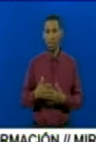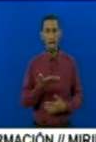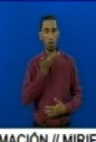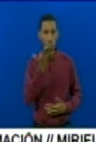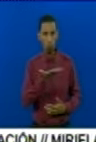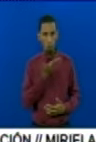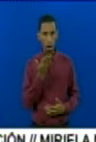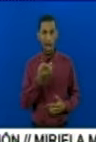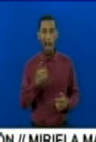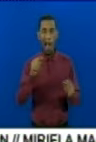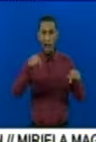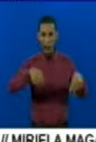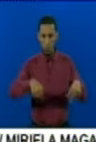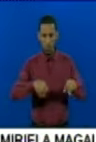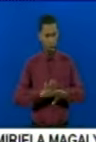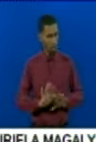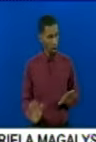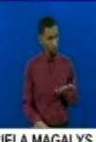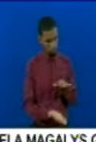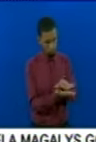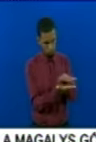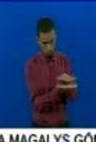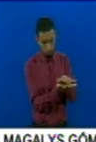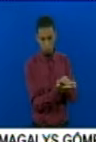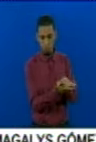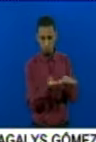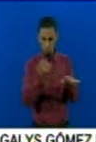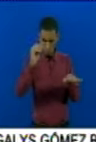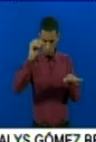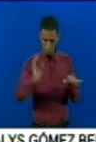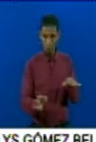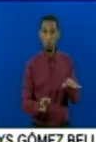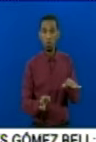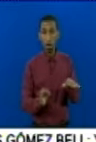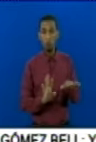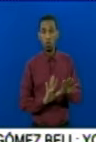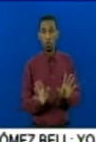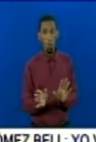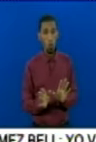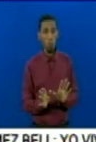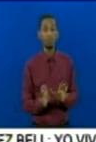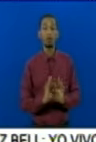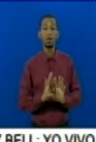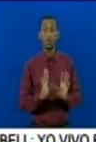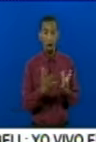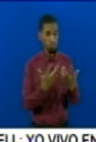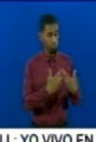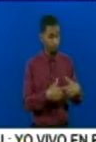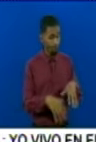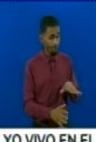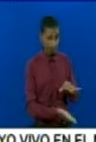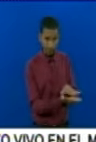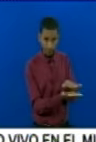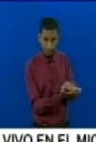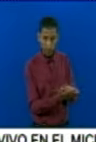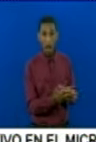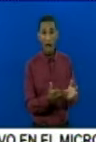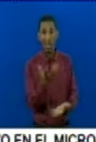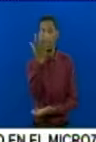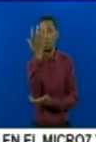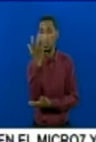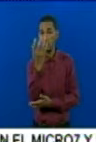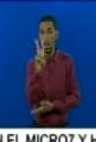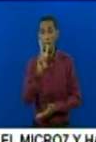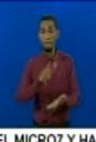está asegurada la producción, y Juan Carlos lo dijo bien, la producción en el Central Dos Ríos